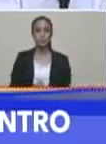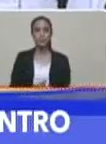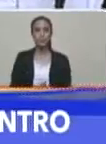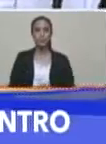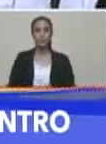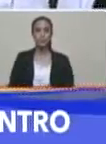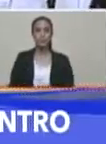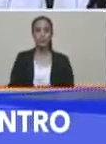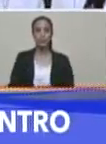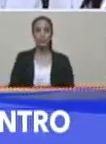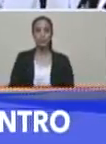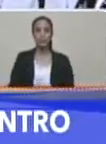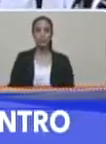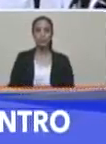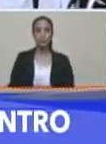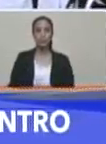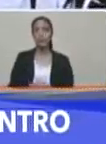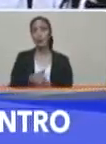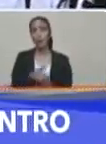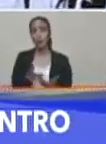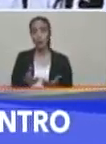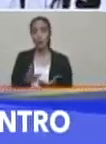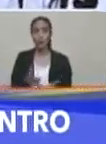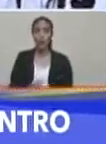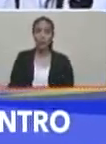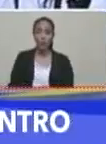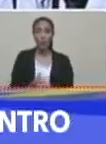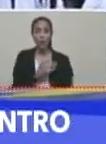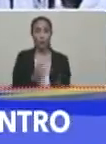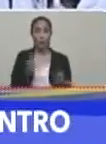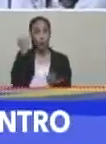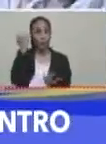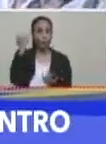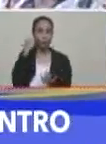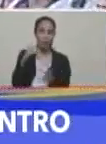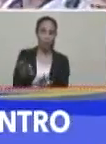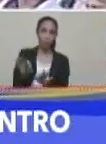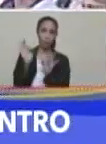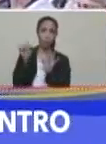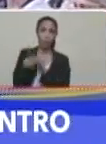así de sencillo. Fíjense ustedes, para complementar, solamente tomando una referencia,